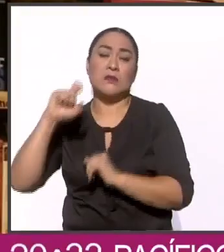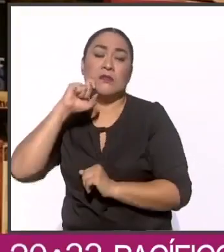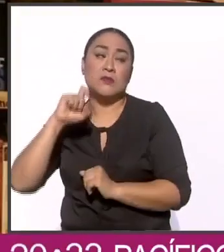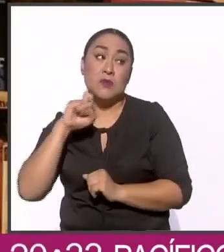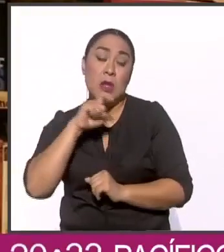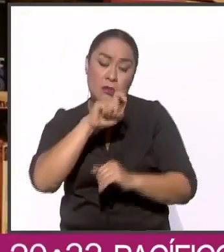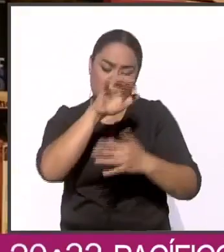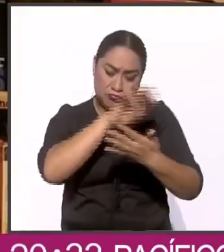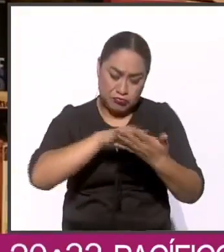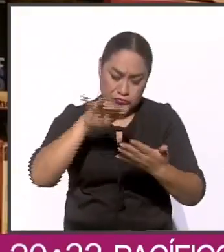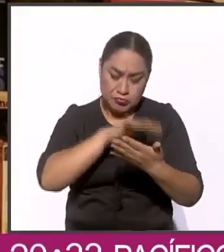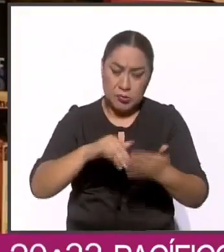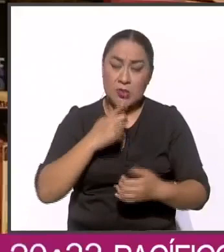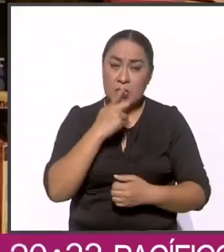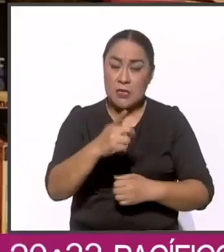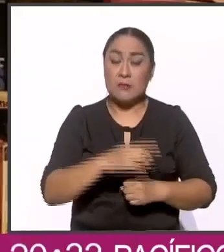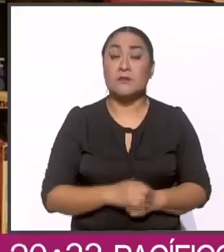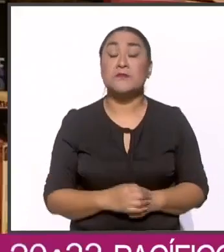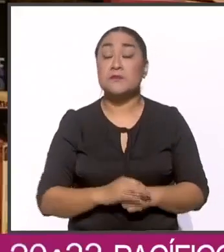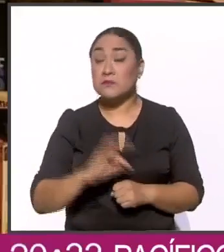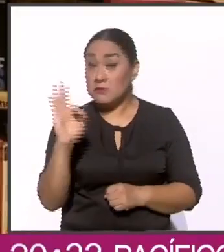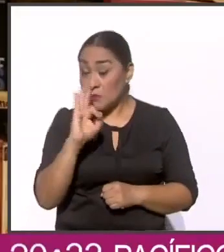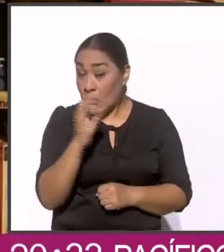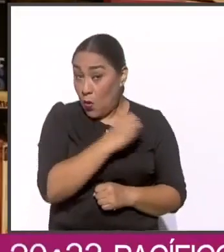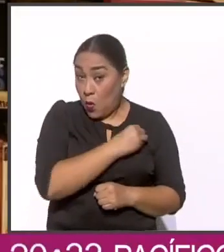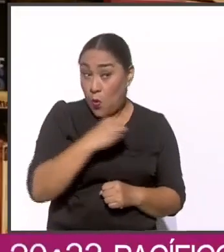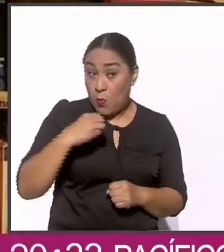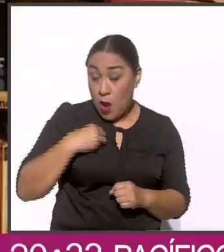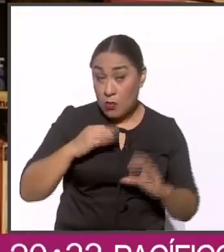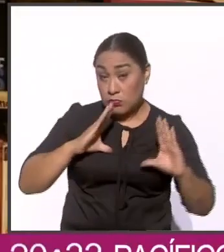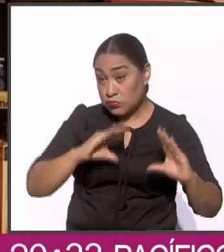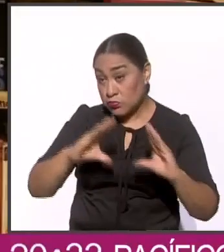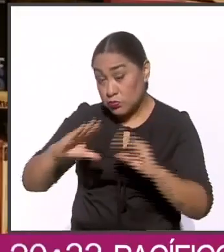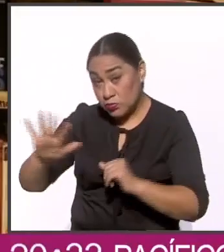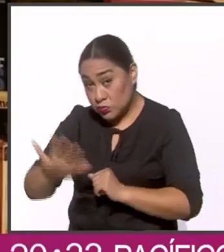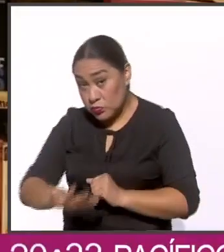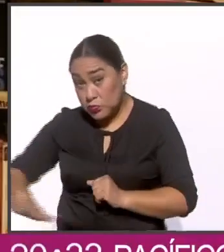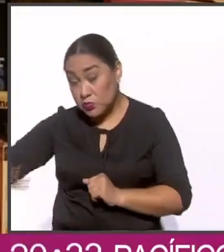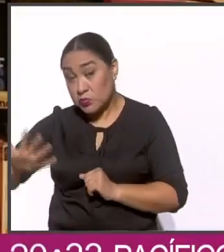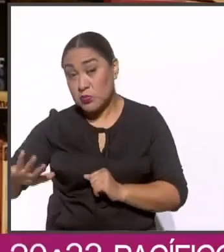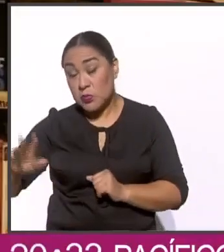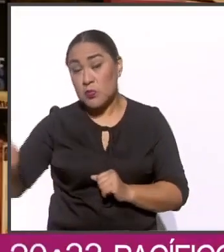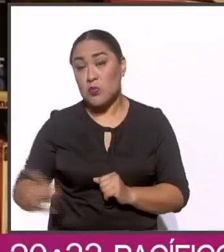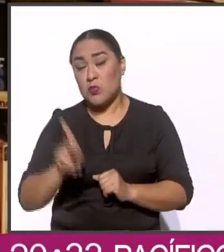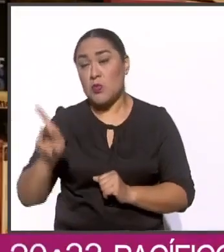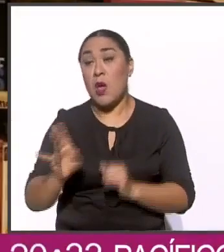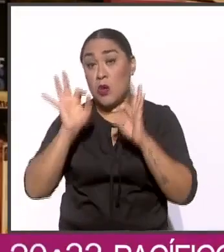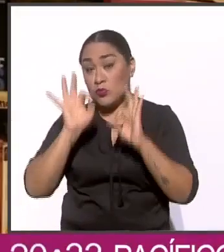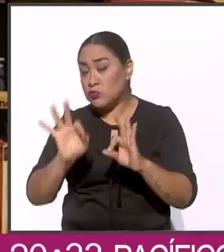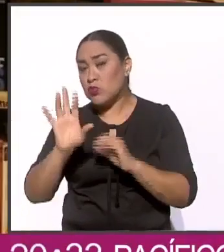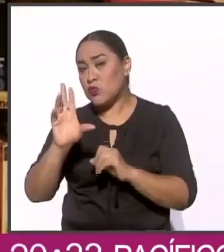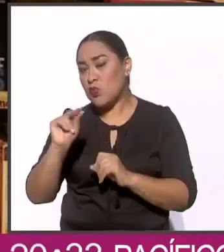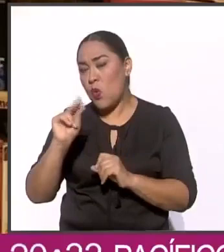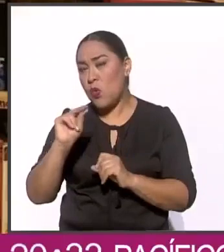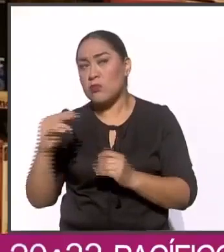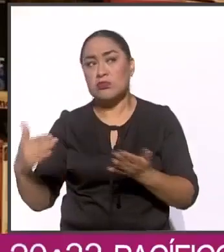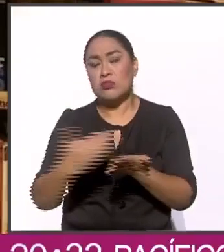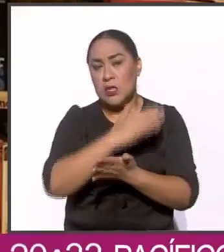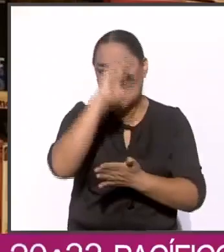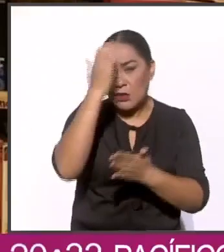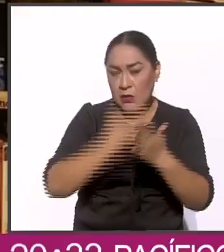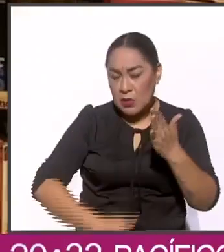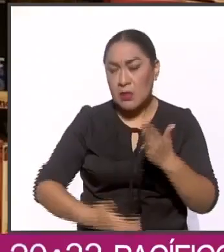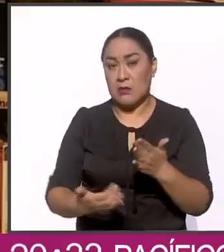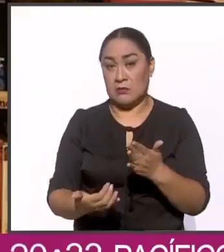decía: mientras sea obligatoria la enseñanza socialista, no es lícito a los católicos abrir